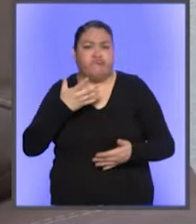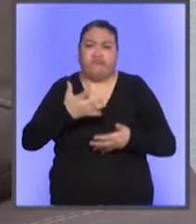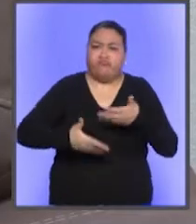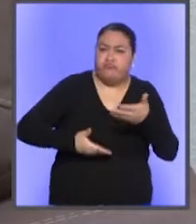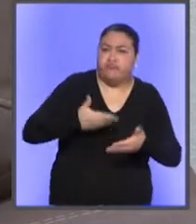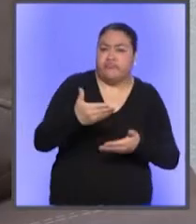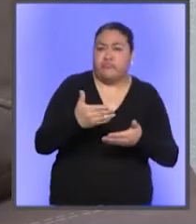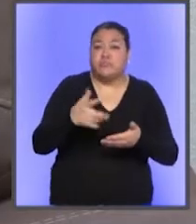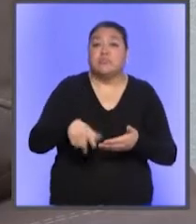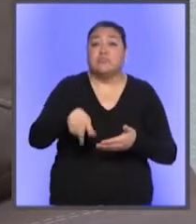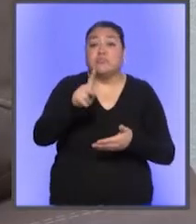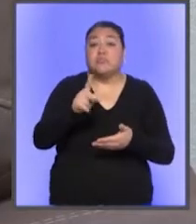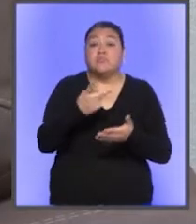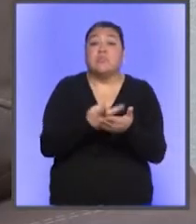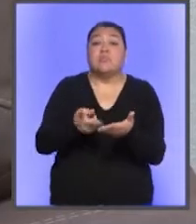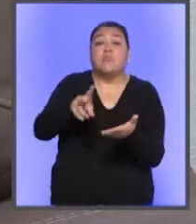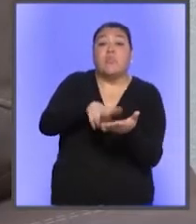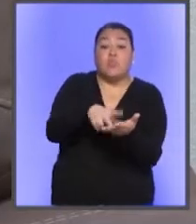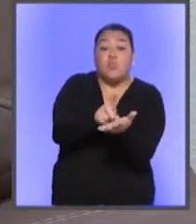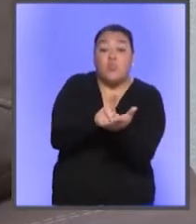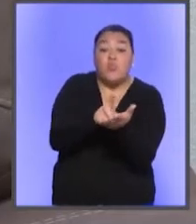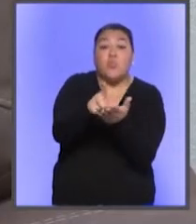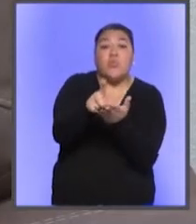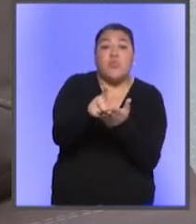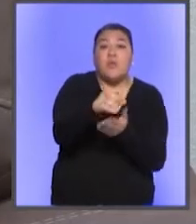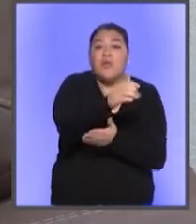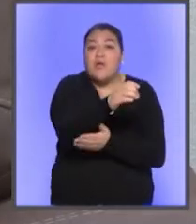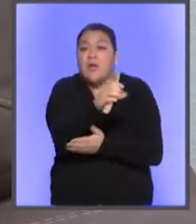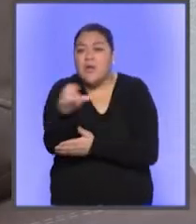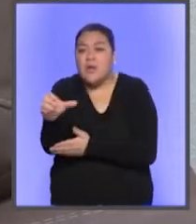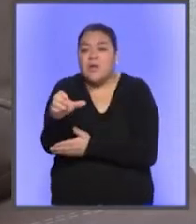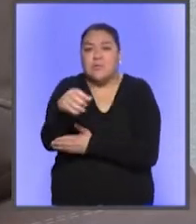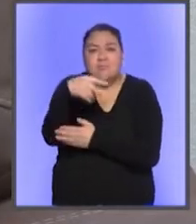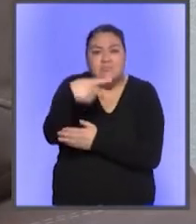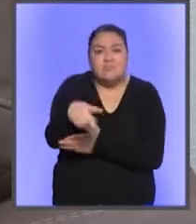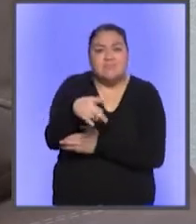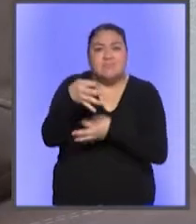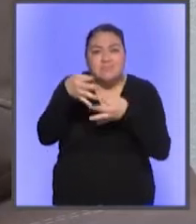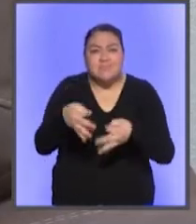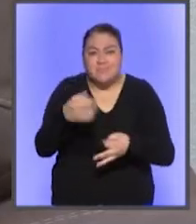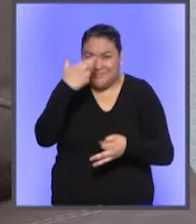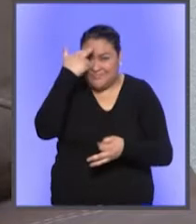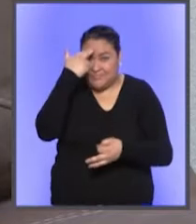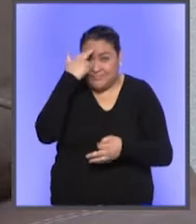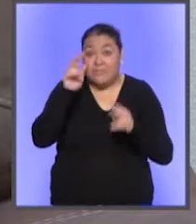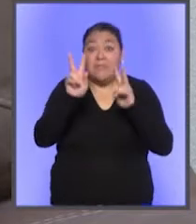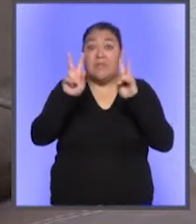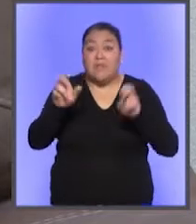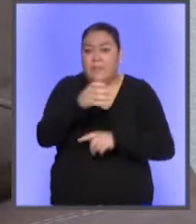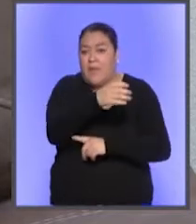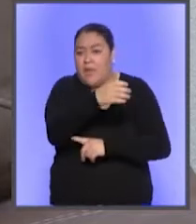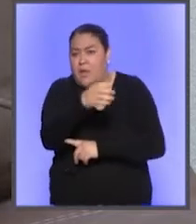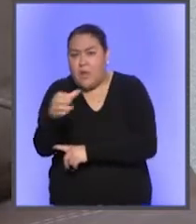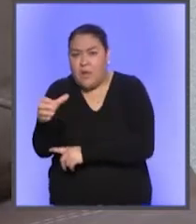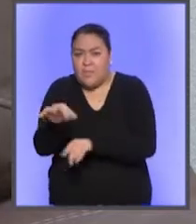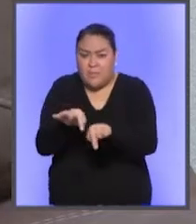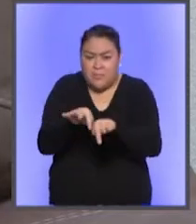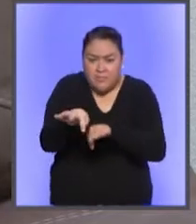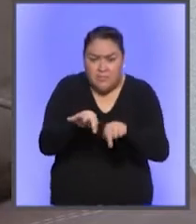de las mujeres pero también de sus derechos agrarios que fueron temas que fueron motivo de